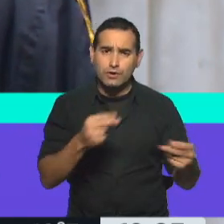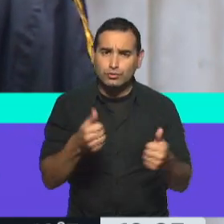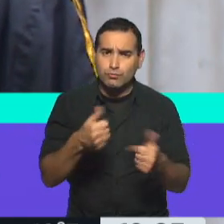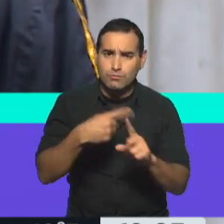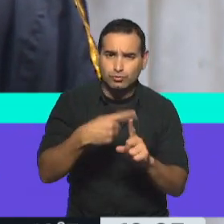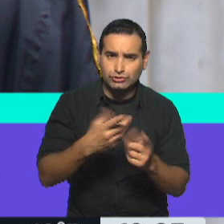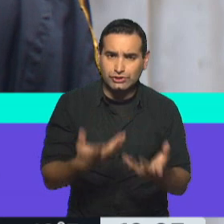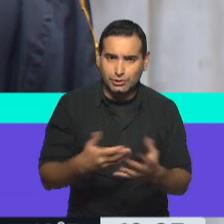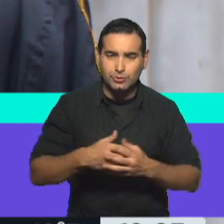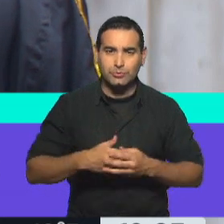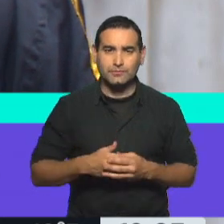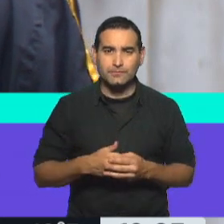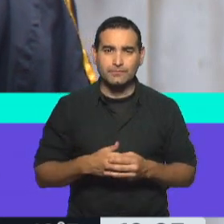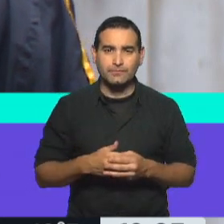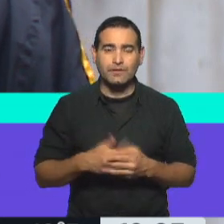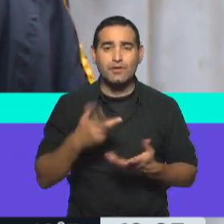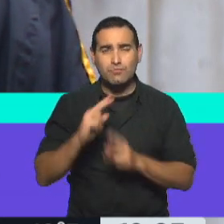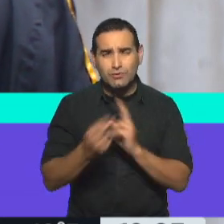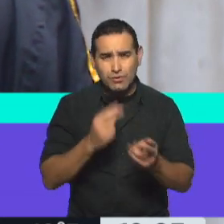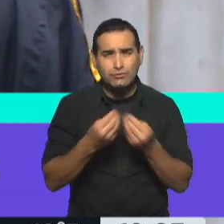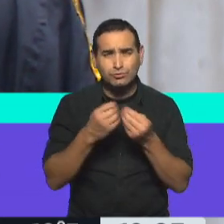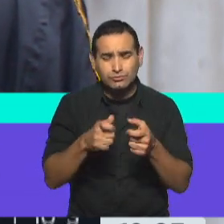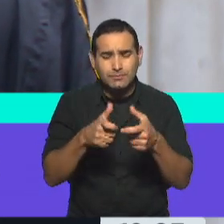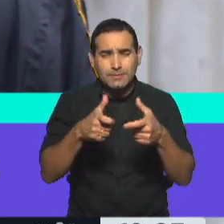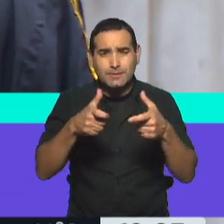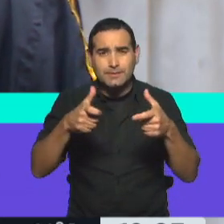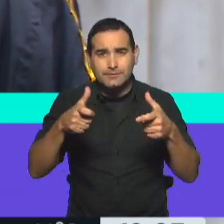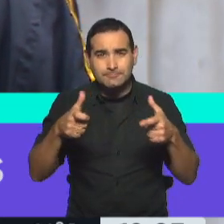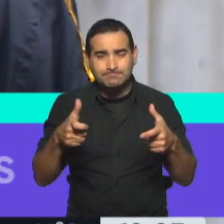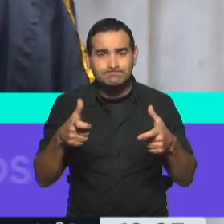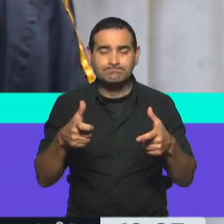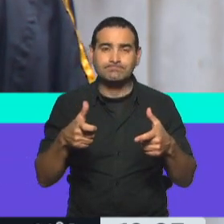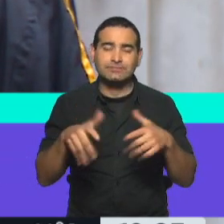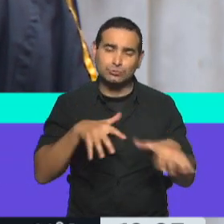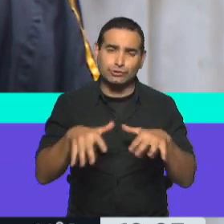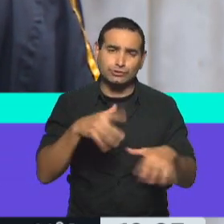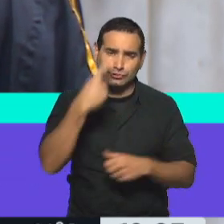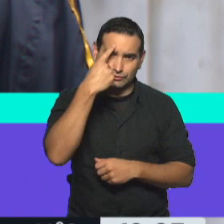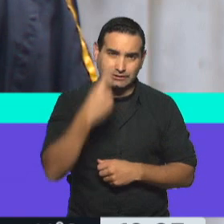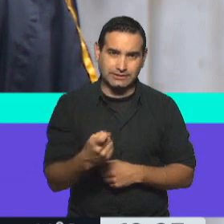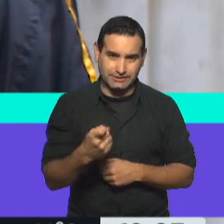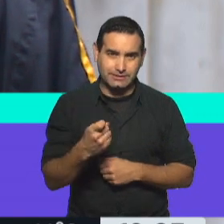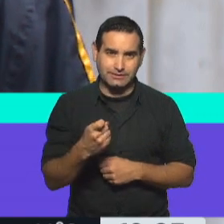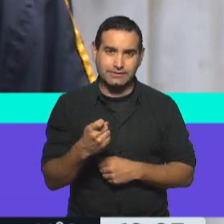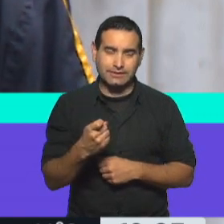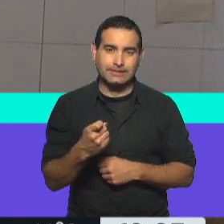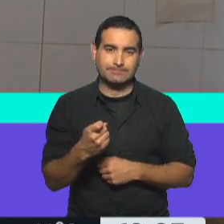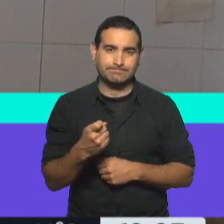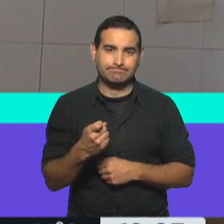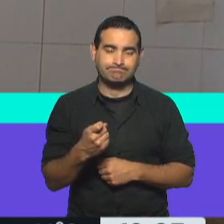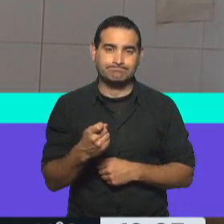Entonces, es una acumulación enorme de fallecidos, una situación muy, muy triste, en un